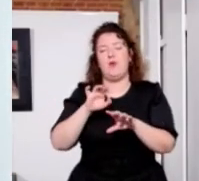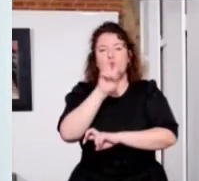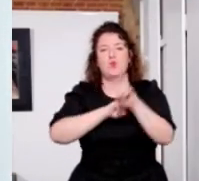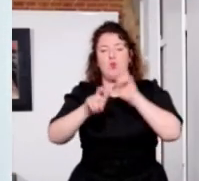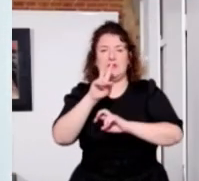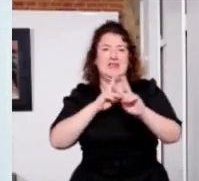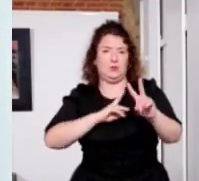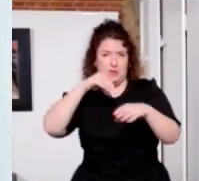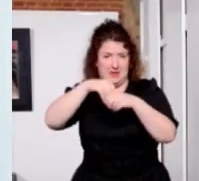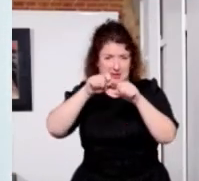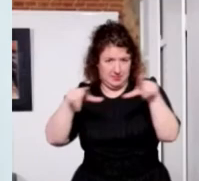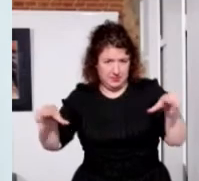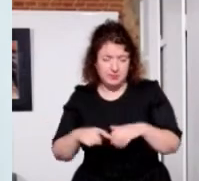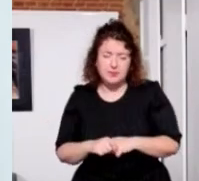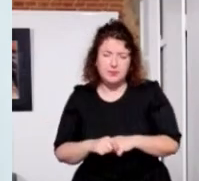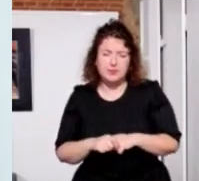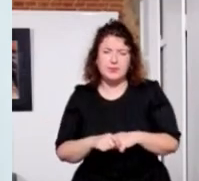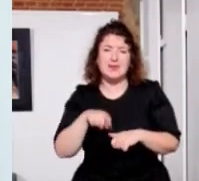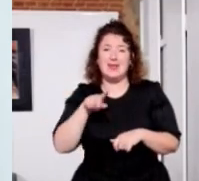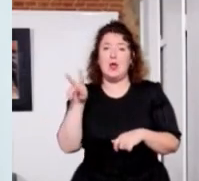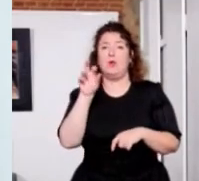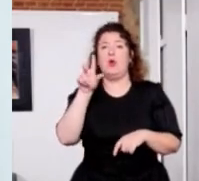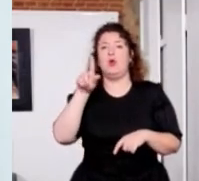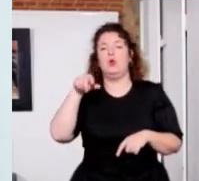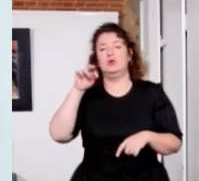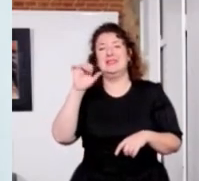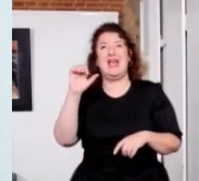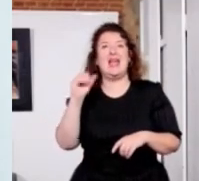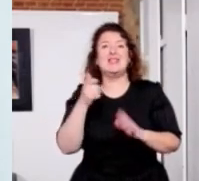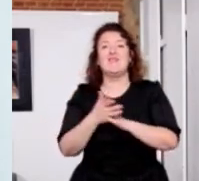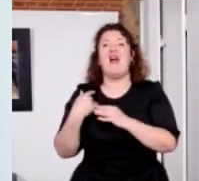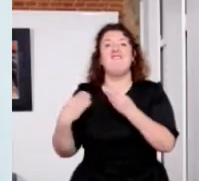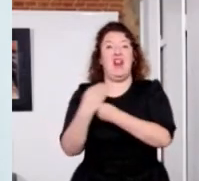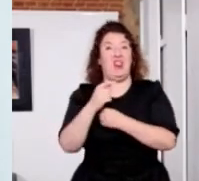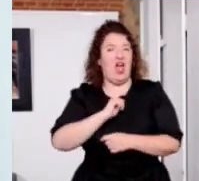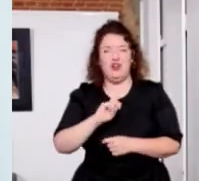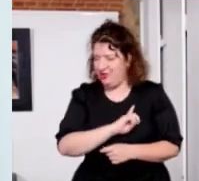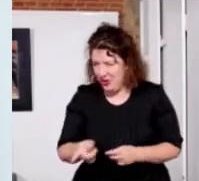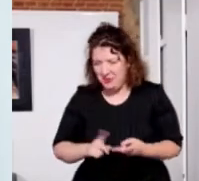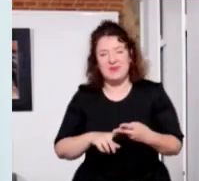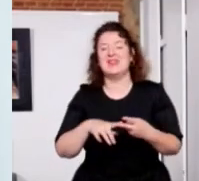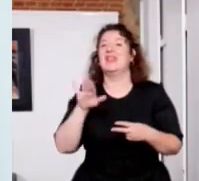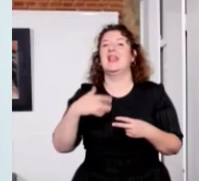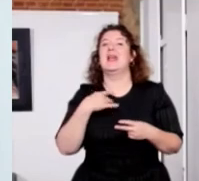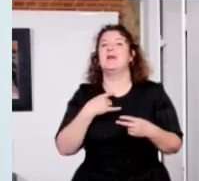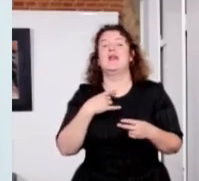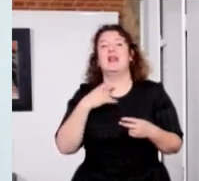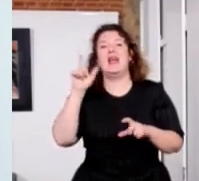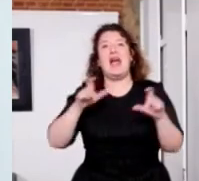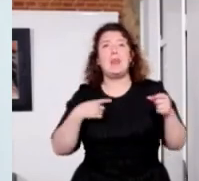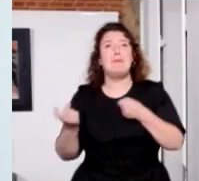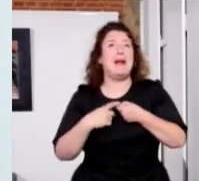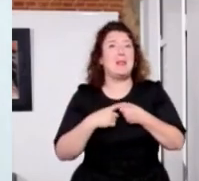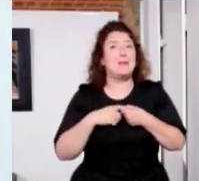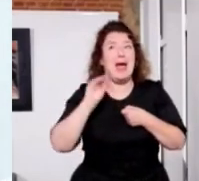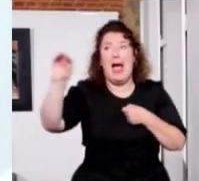¿Qué significa eso? ¿Que la Volunteca nos va a dar financiación? No nos va a dar financiación. ¿Que la Volunteca nos va a mandar más gente a que participe